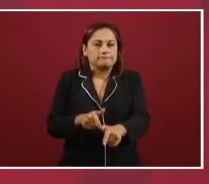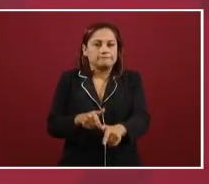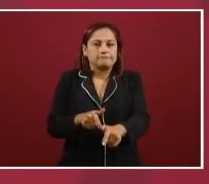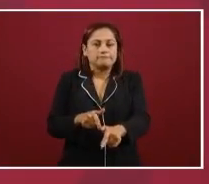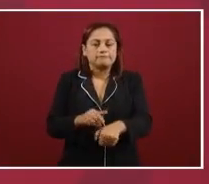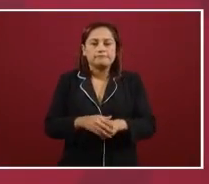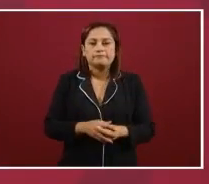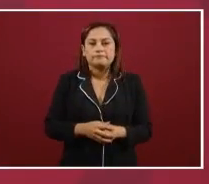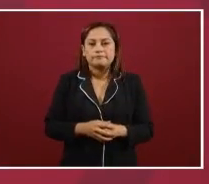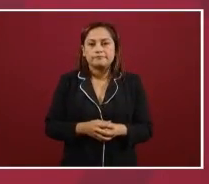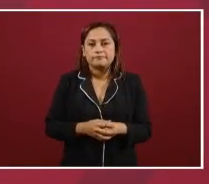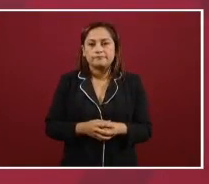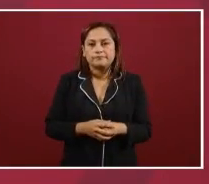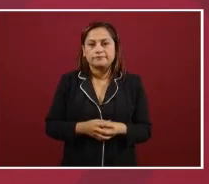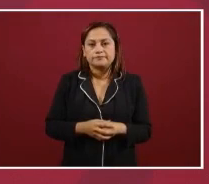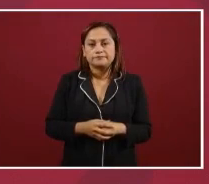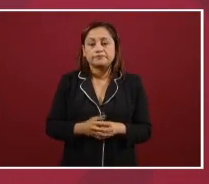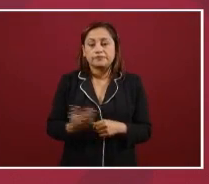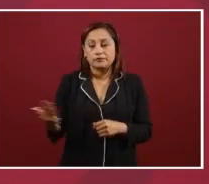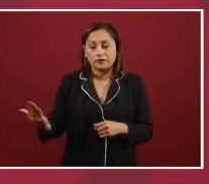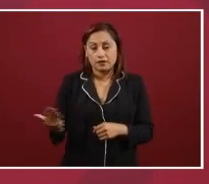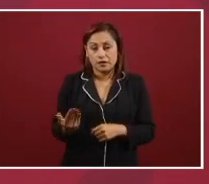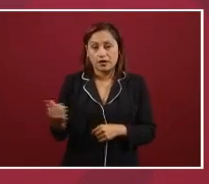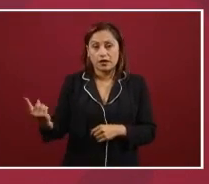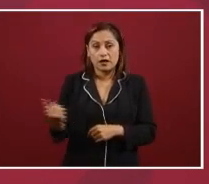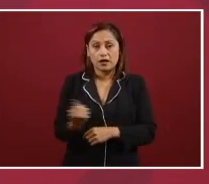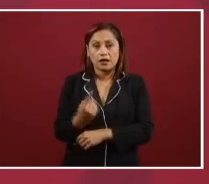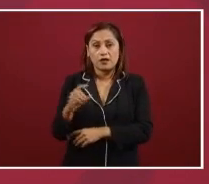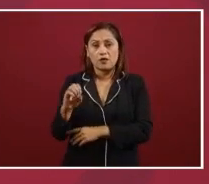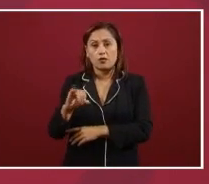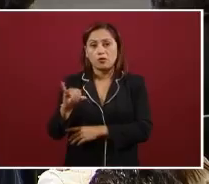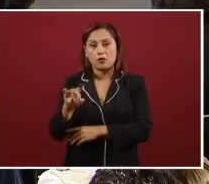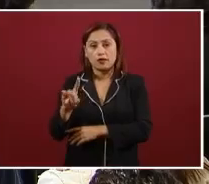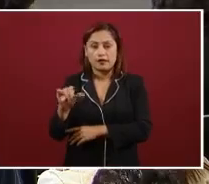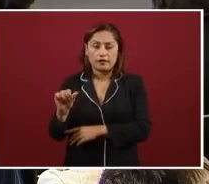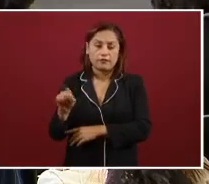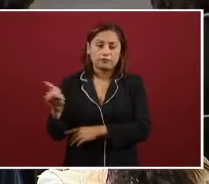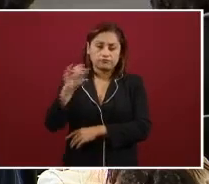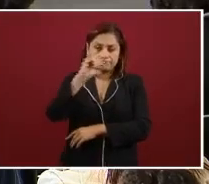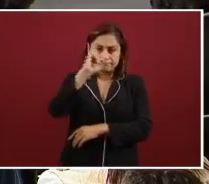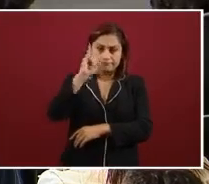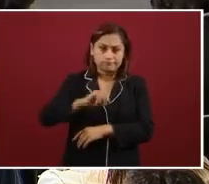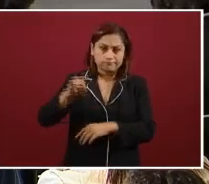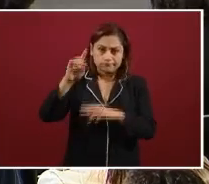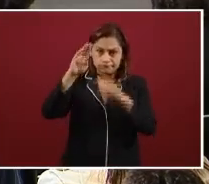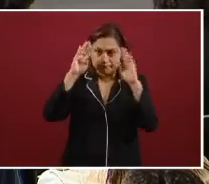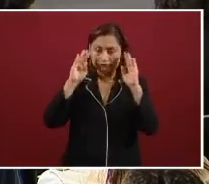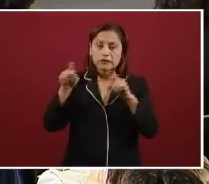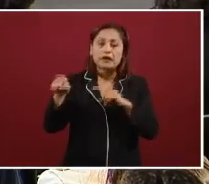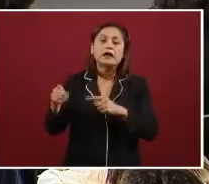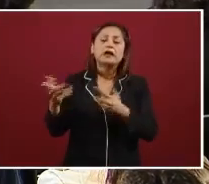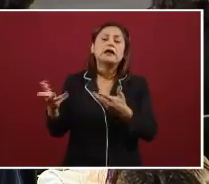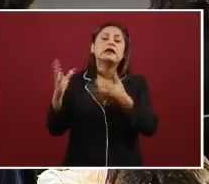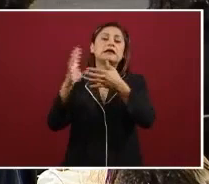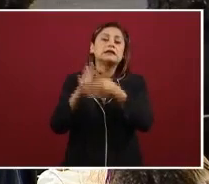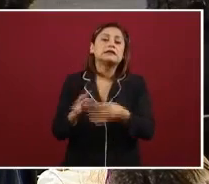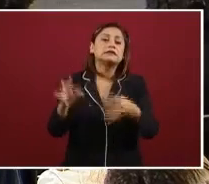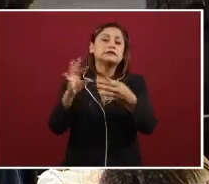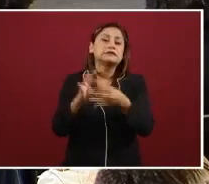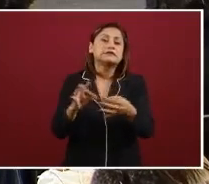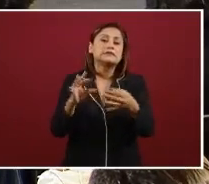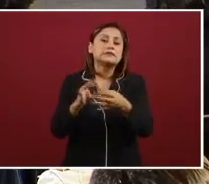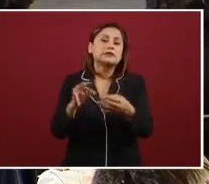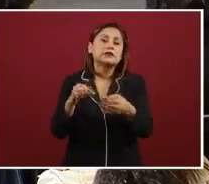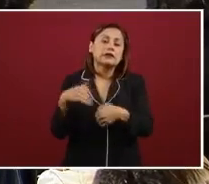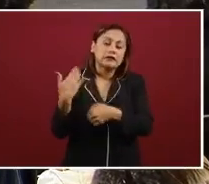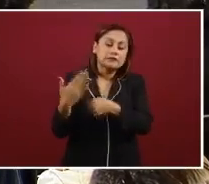y el almirante Ojeda les va a informar sobre acciones